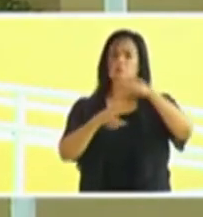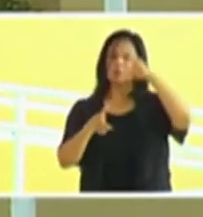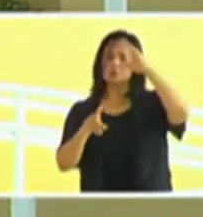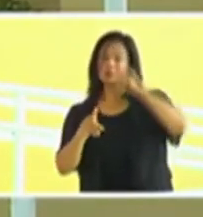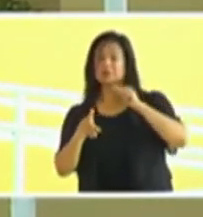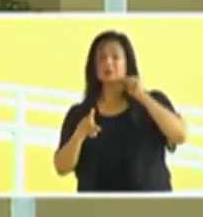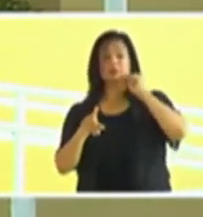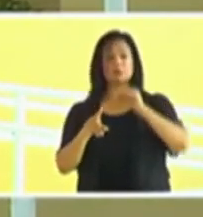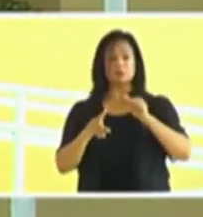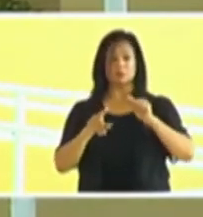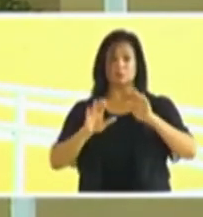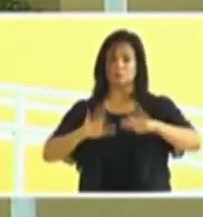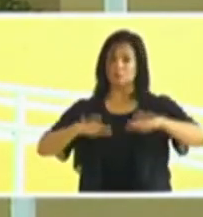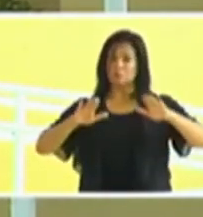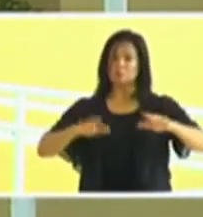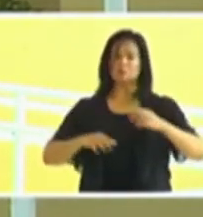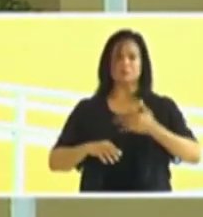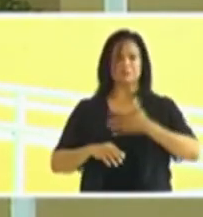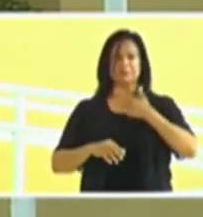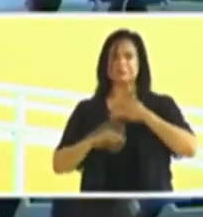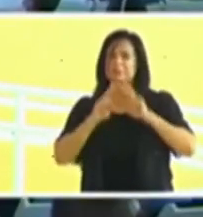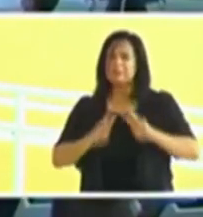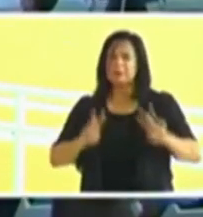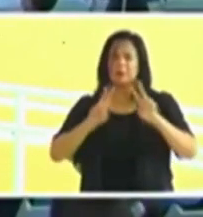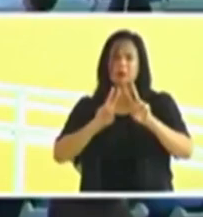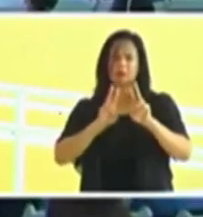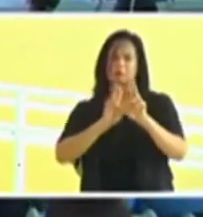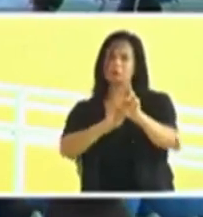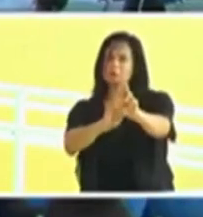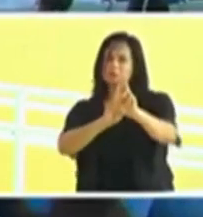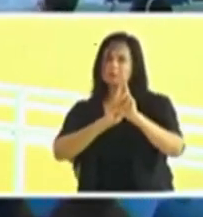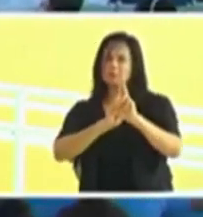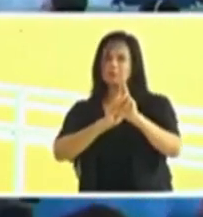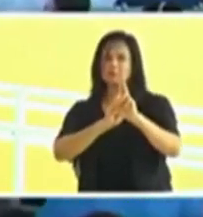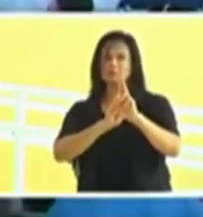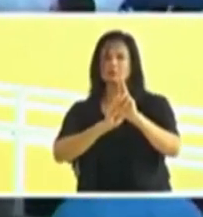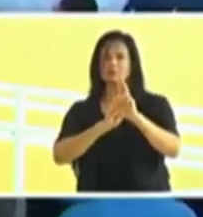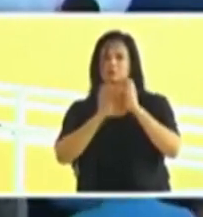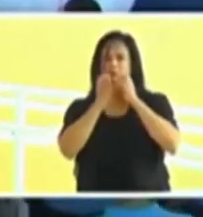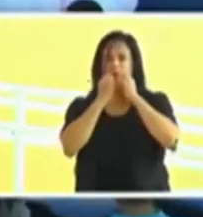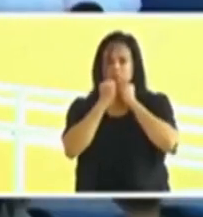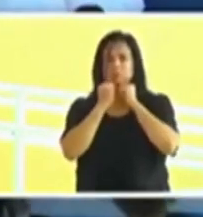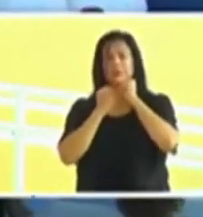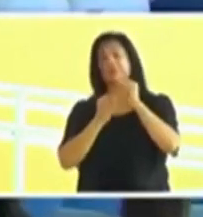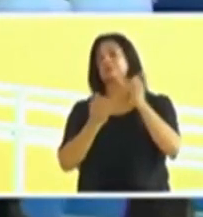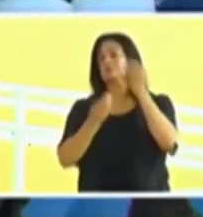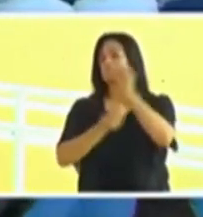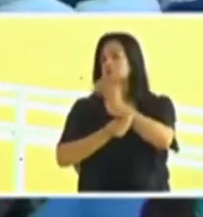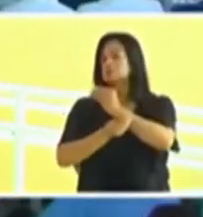niñas se sientan valorados y respetados. Y estas palabras